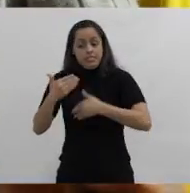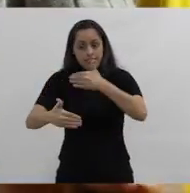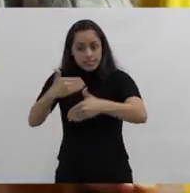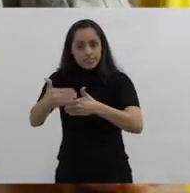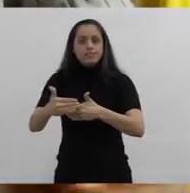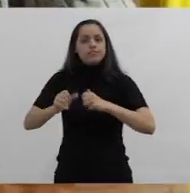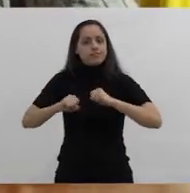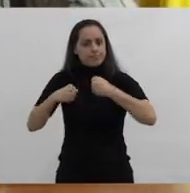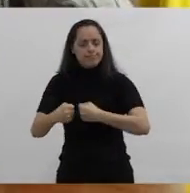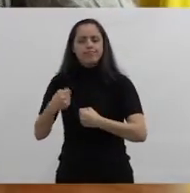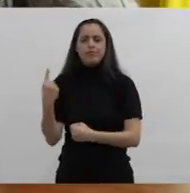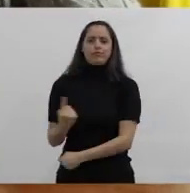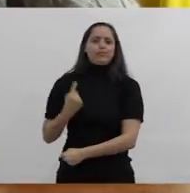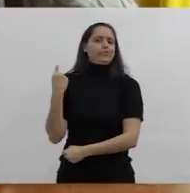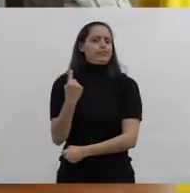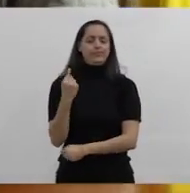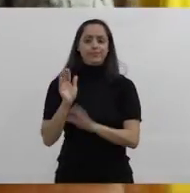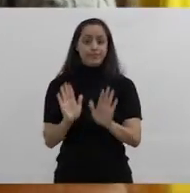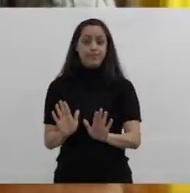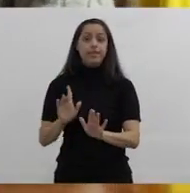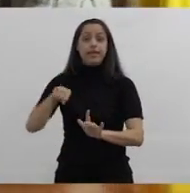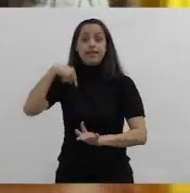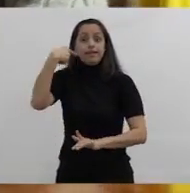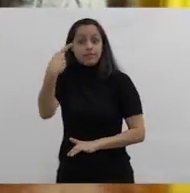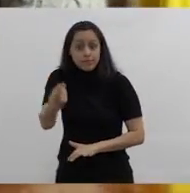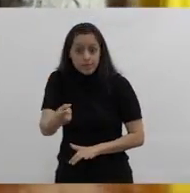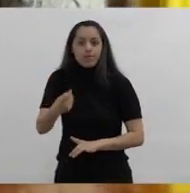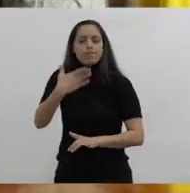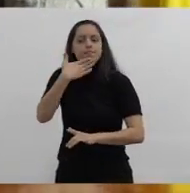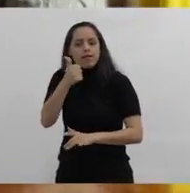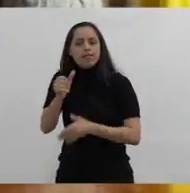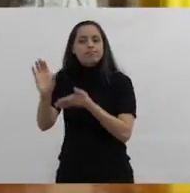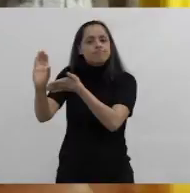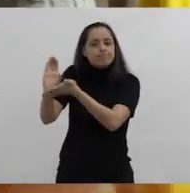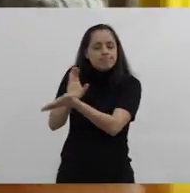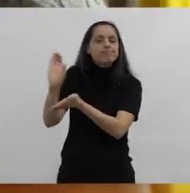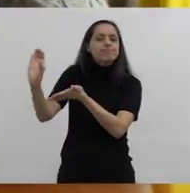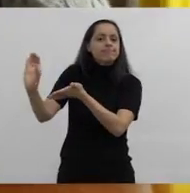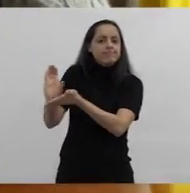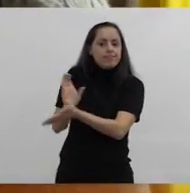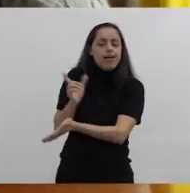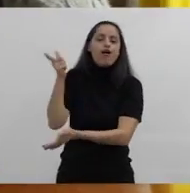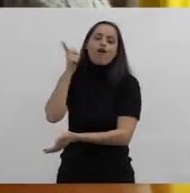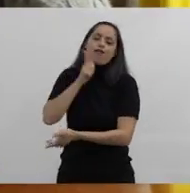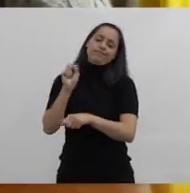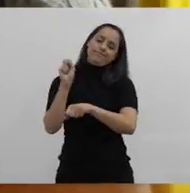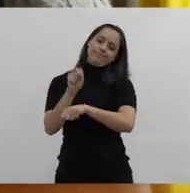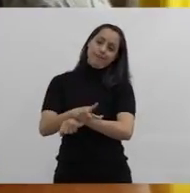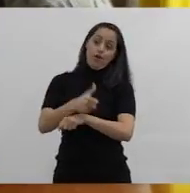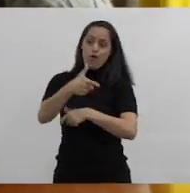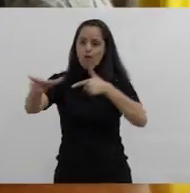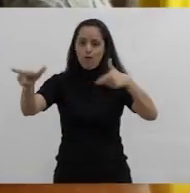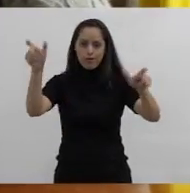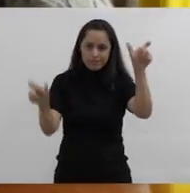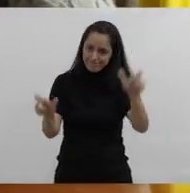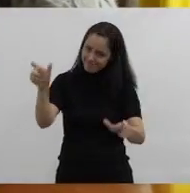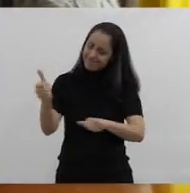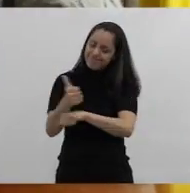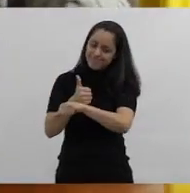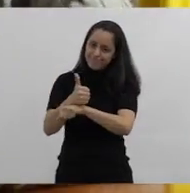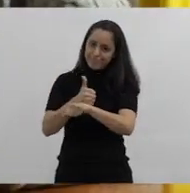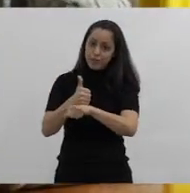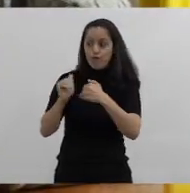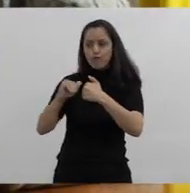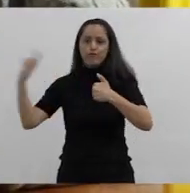era demasiado para ella sola. Con el plan Mejora, que me permite financiar, contratar gente que